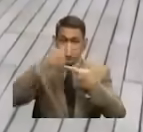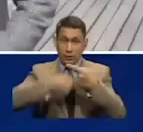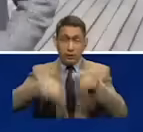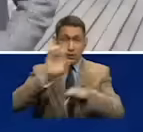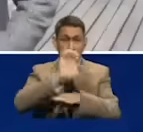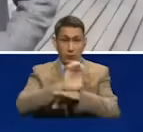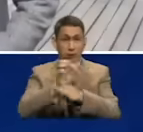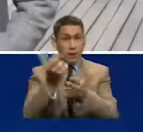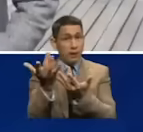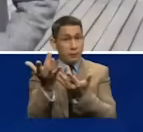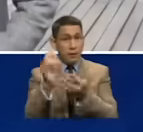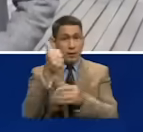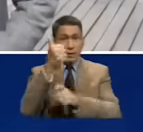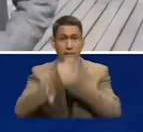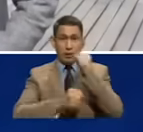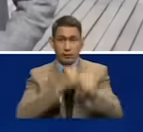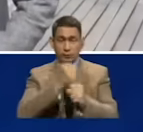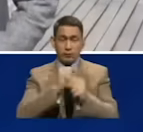más adelante acá en el noticiero.